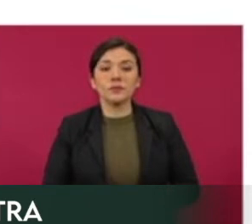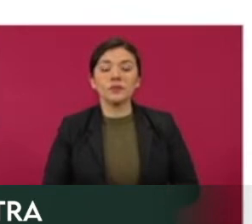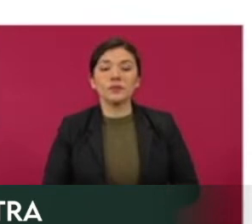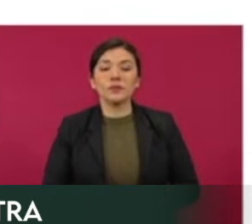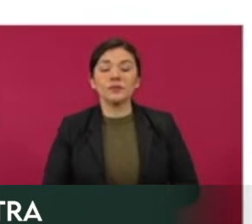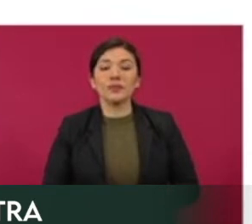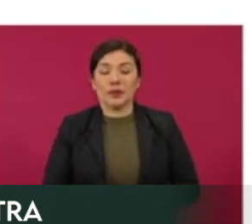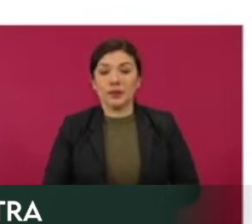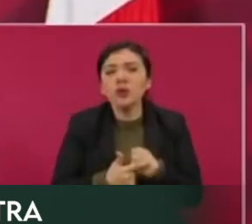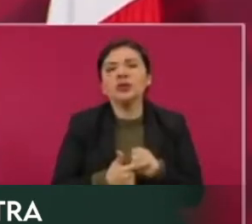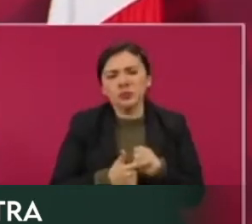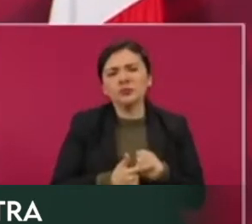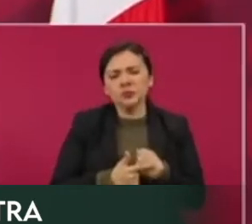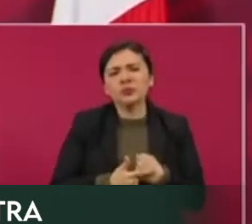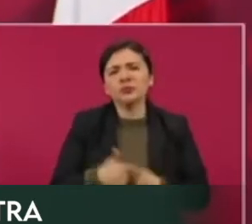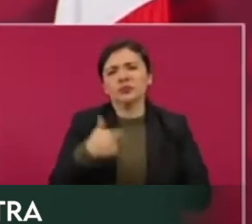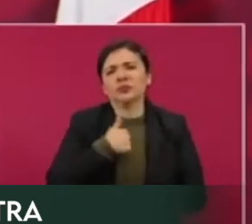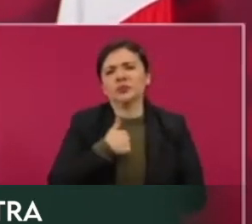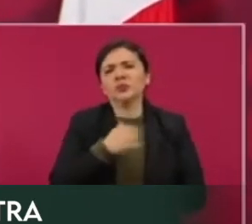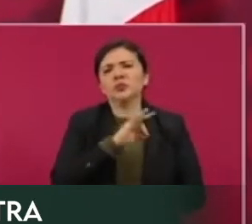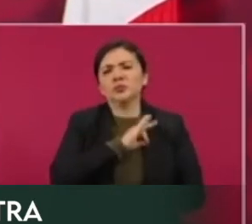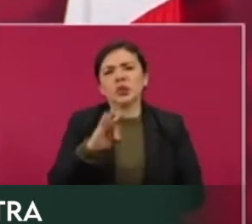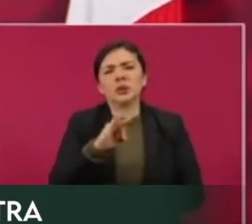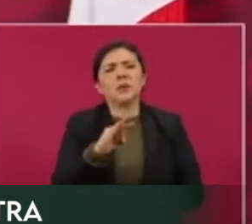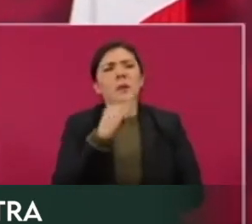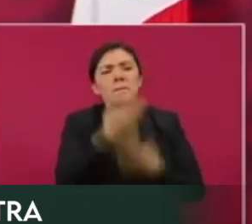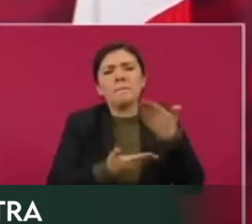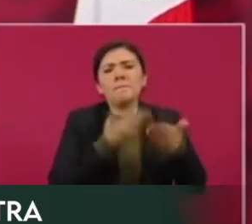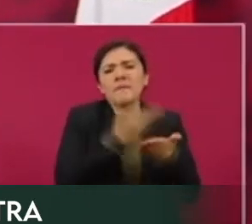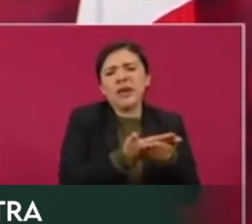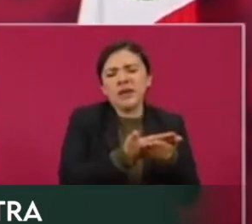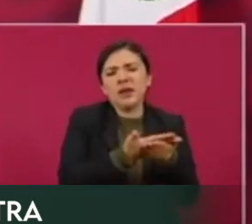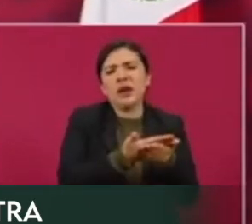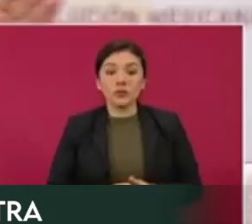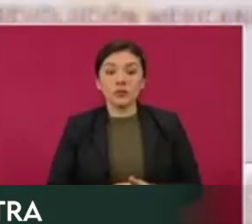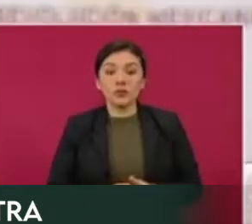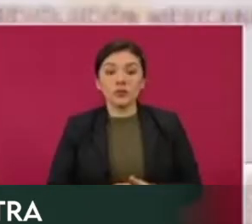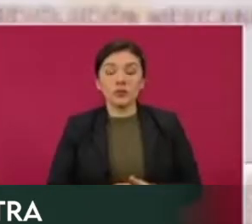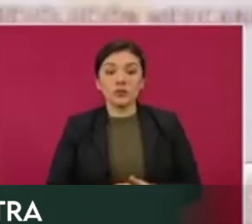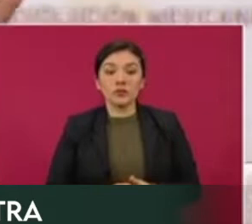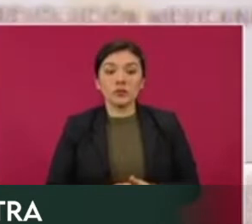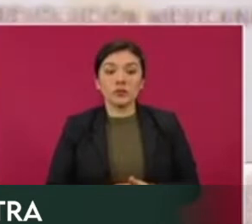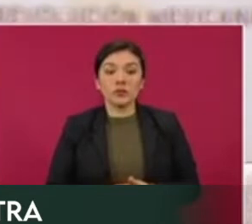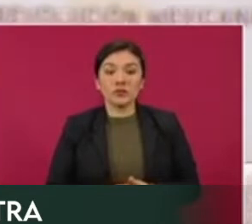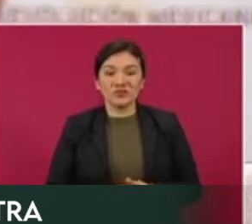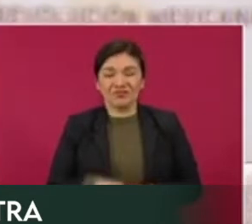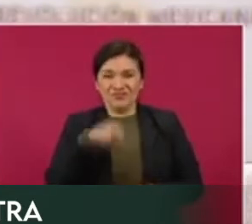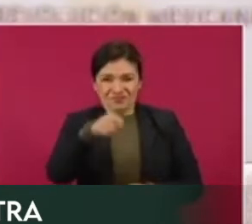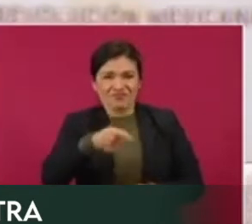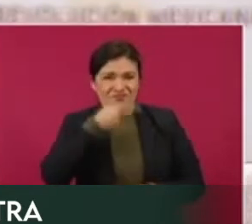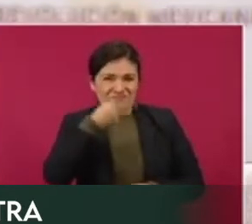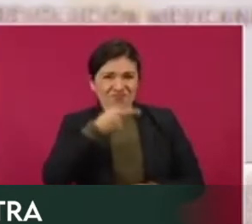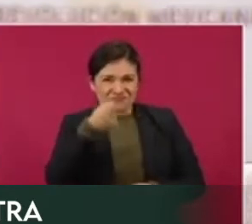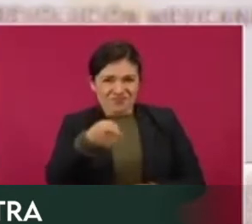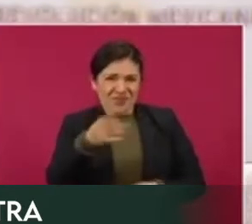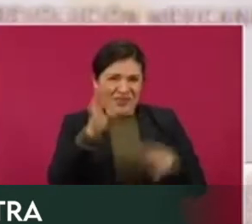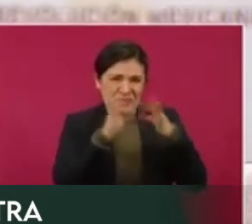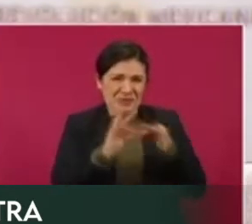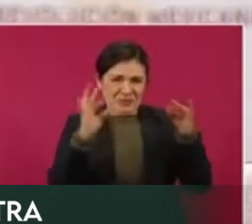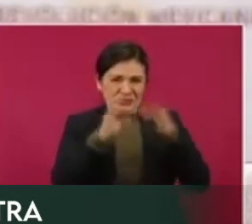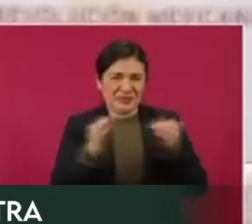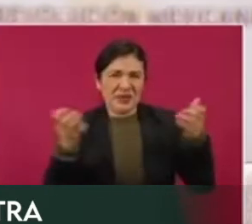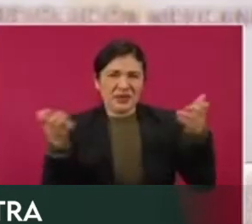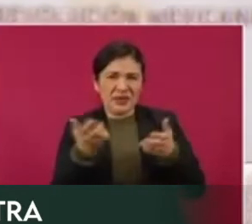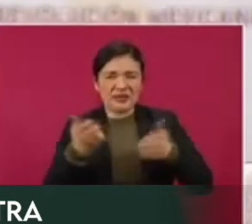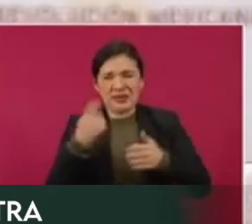menos fallecimientos. Ratificó que la cepa Omicron del coronavirus no es tan dañina, pero se observa que la protección deriva de la vacuna.